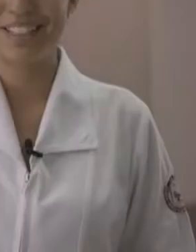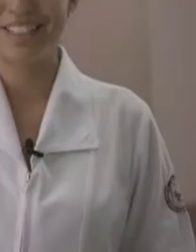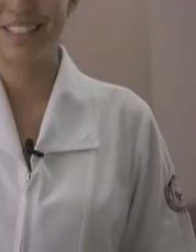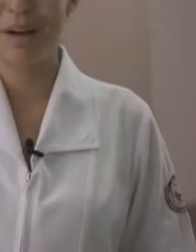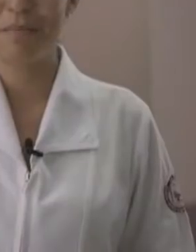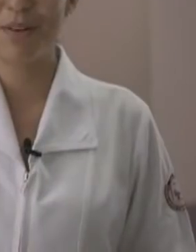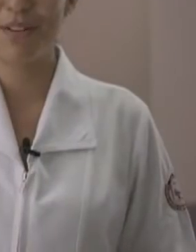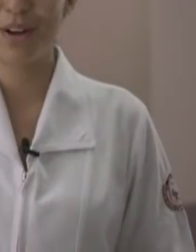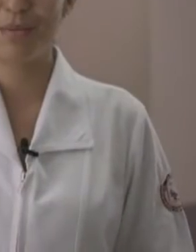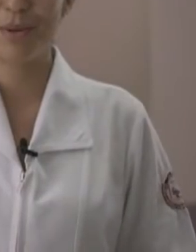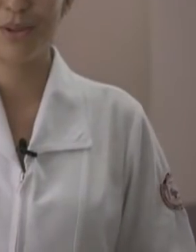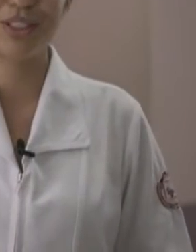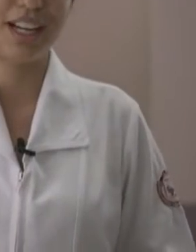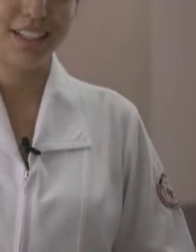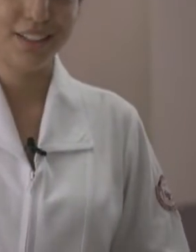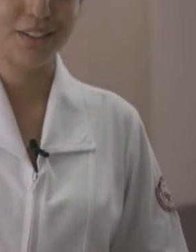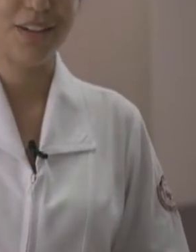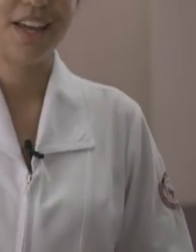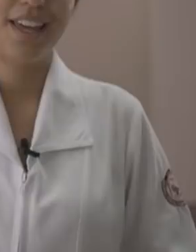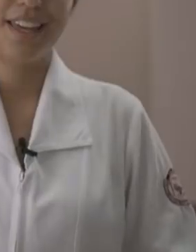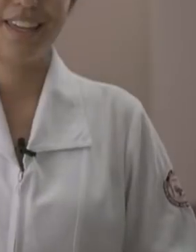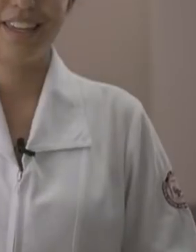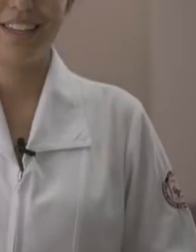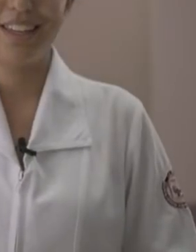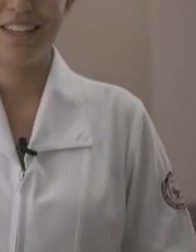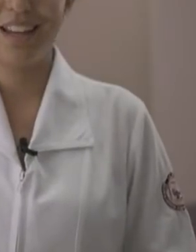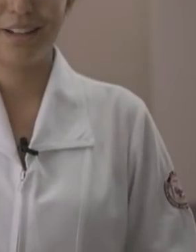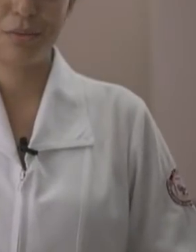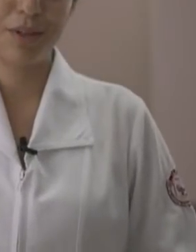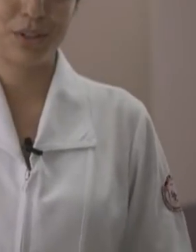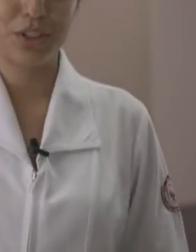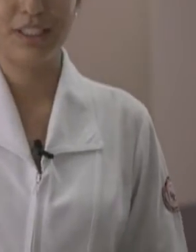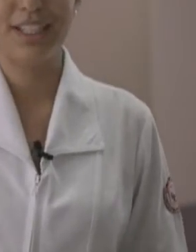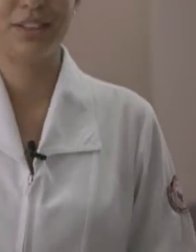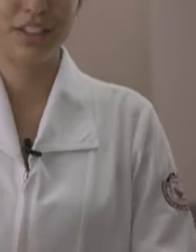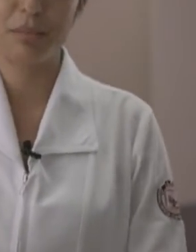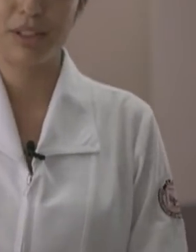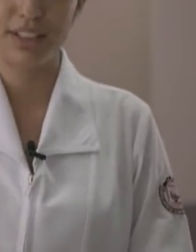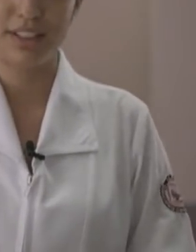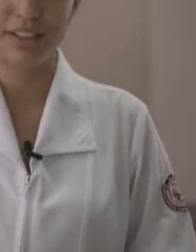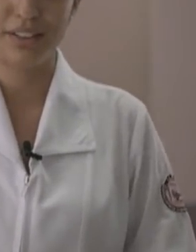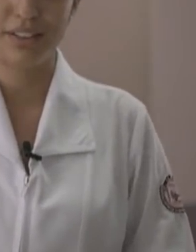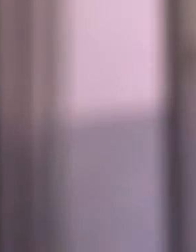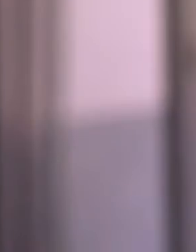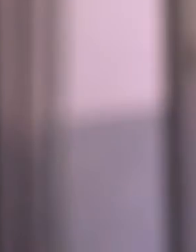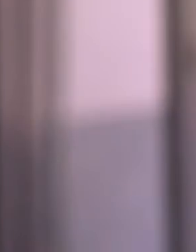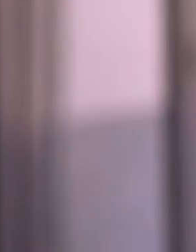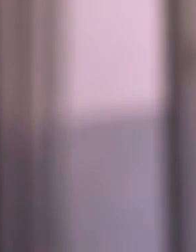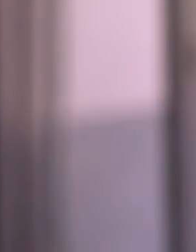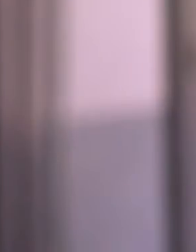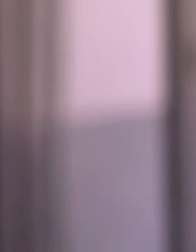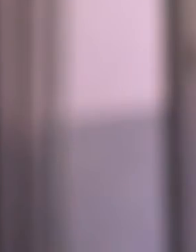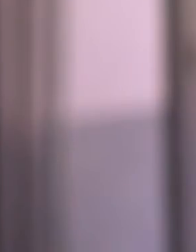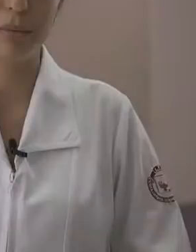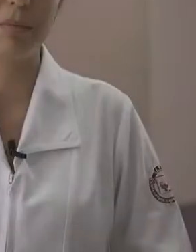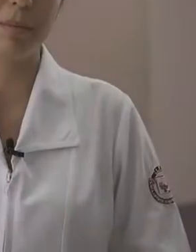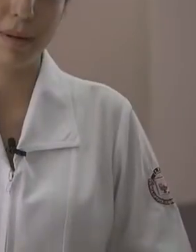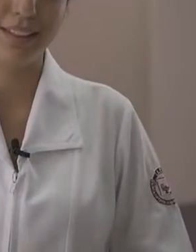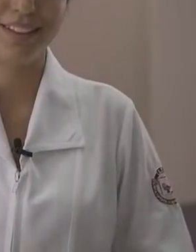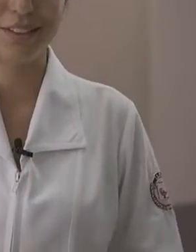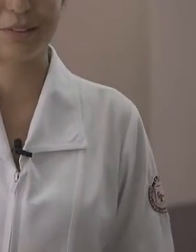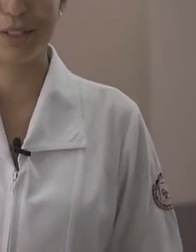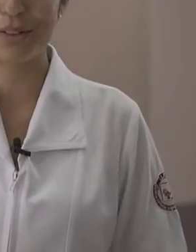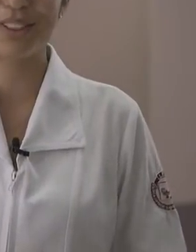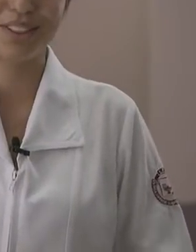fútbol americano. Siempre fue como los Galindo y el número 80 son del Politécnico. Ganaban todos los partidos. Mi